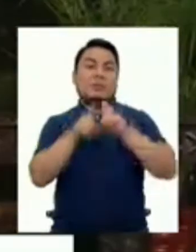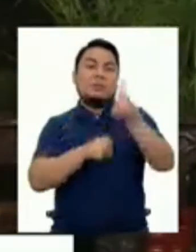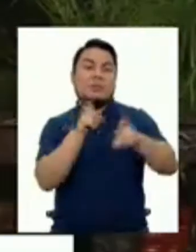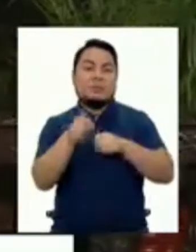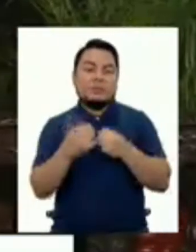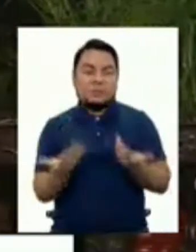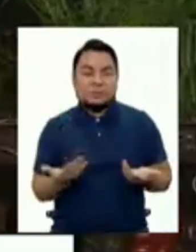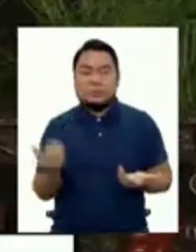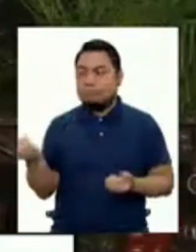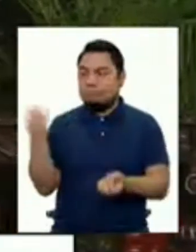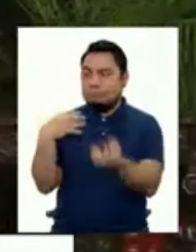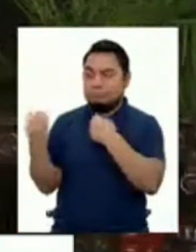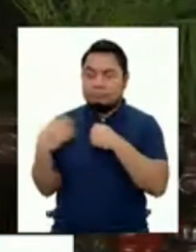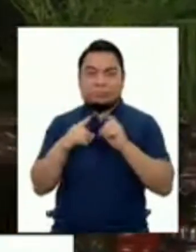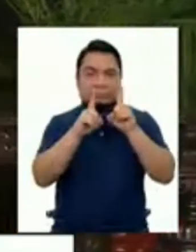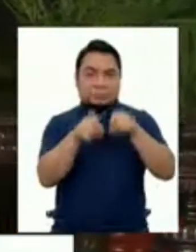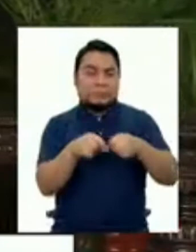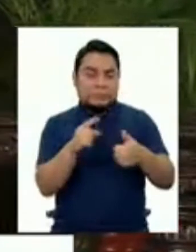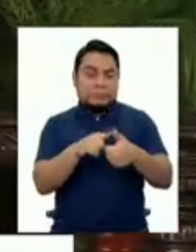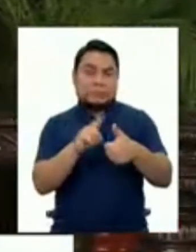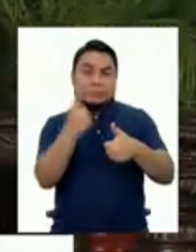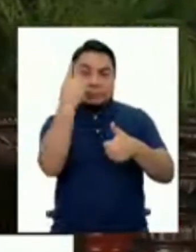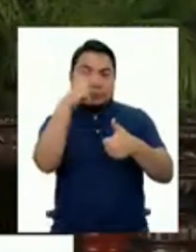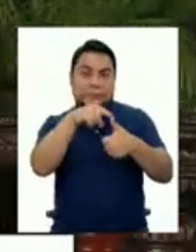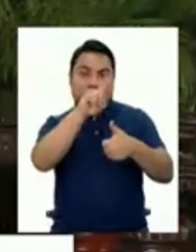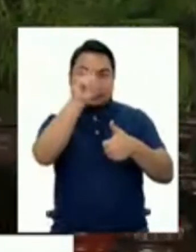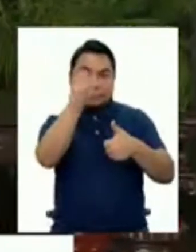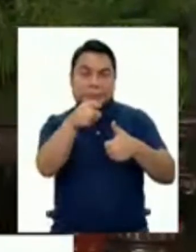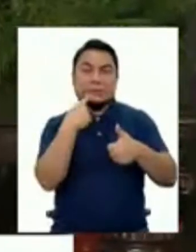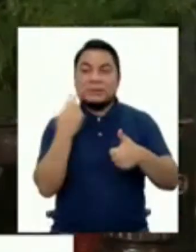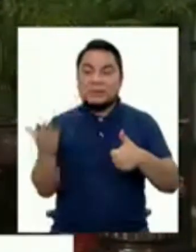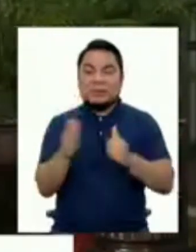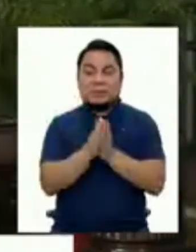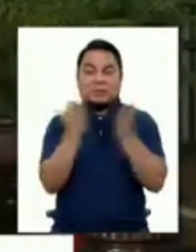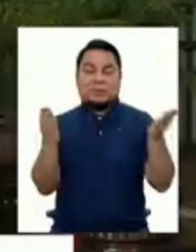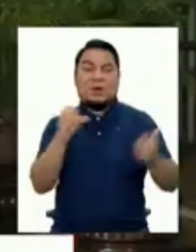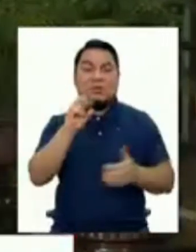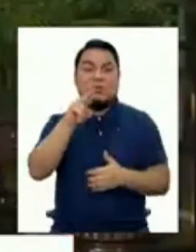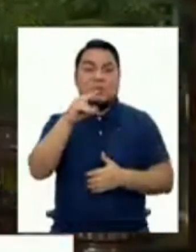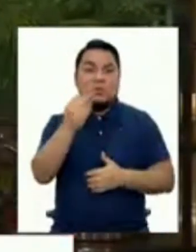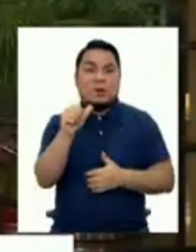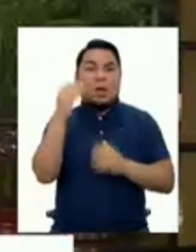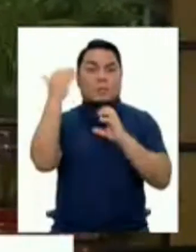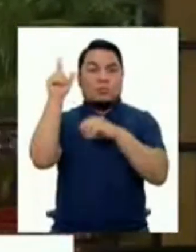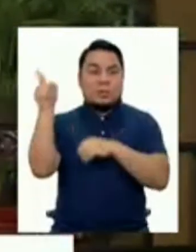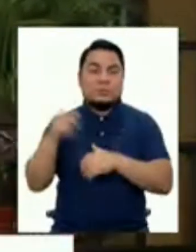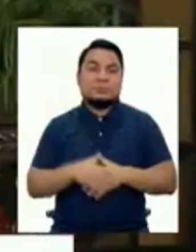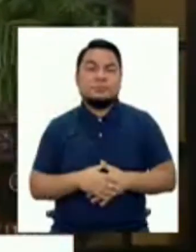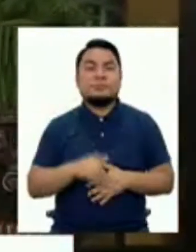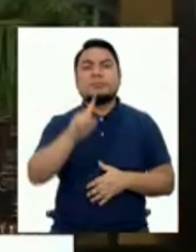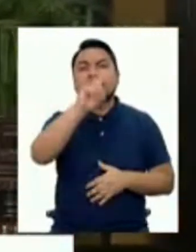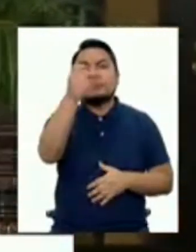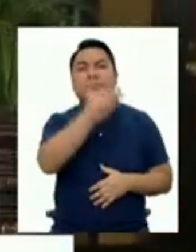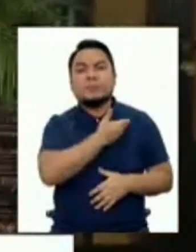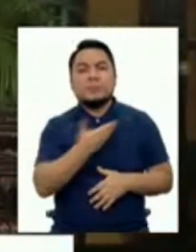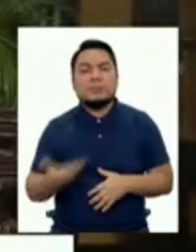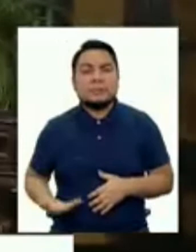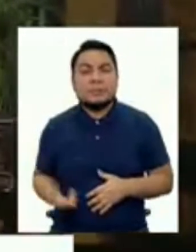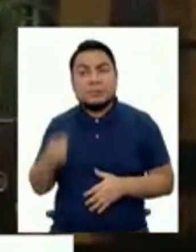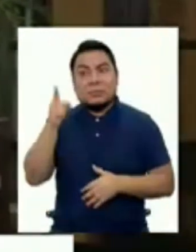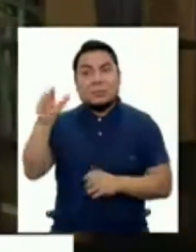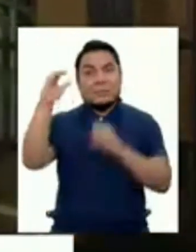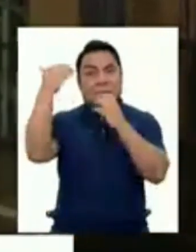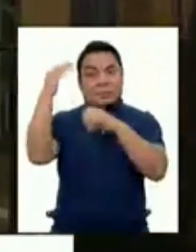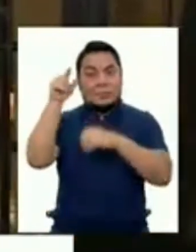preguntas virtuales, siendo la primera pregunta del diario La Hora de Piura. Señor presidente, en Piura